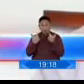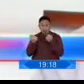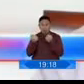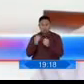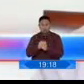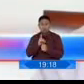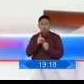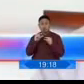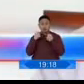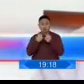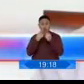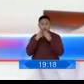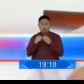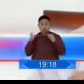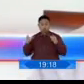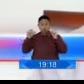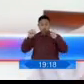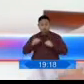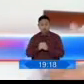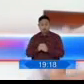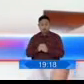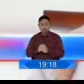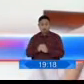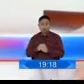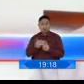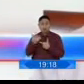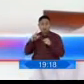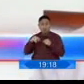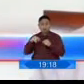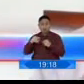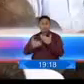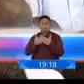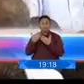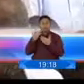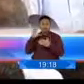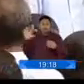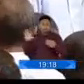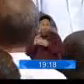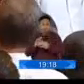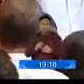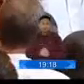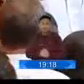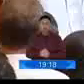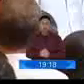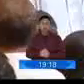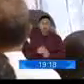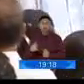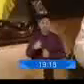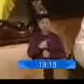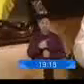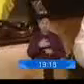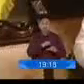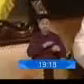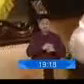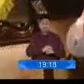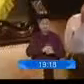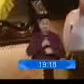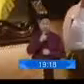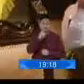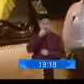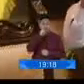importante que le permita llegar a alianzas de gobernabilidad. Y ahí estaría la explicación por qué Jaime Nebot no participa como